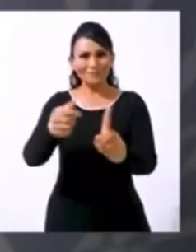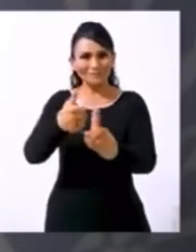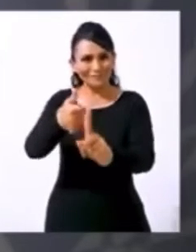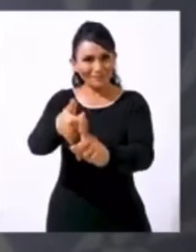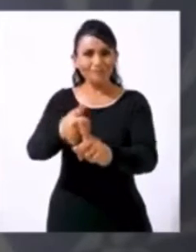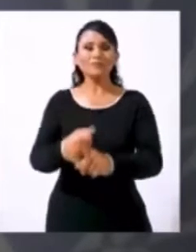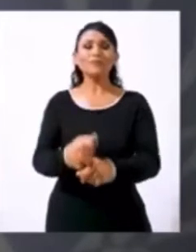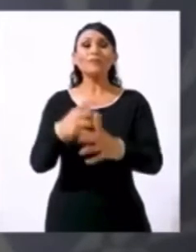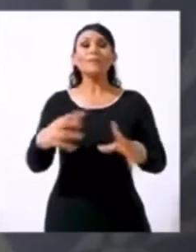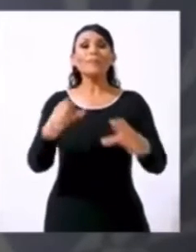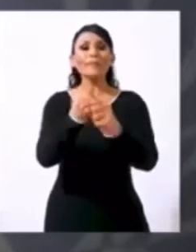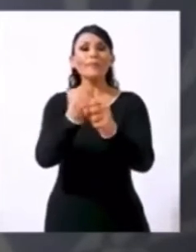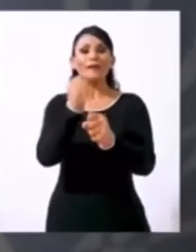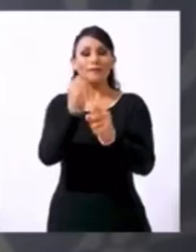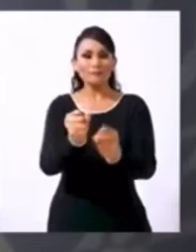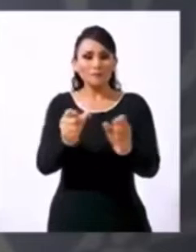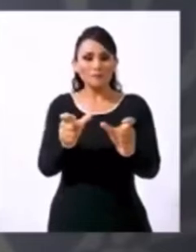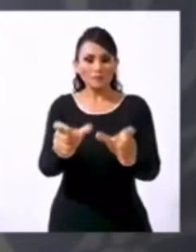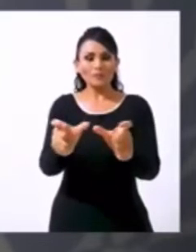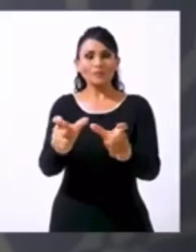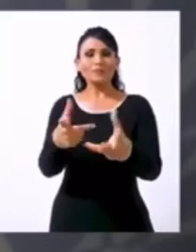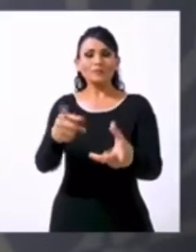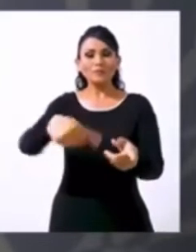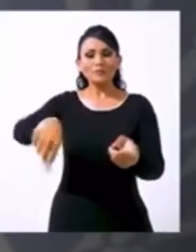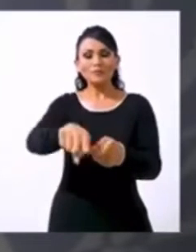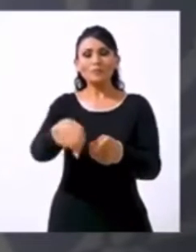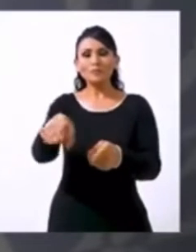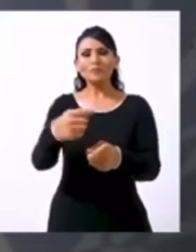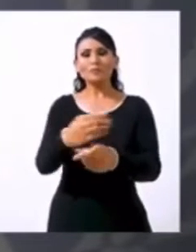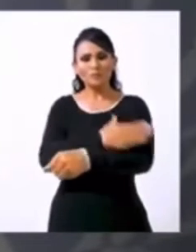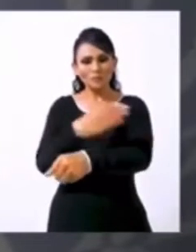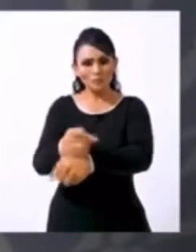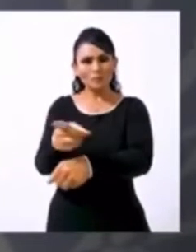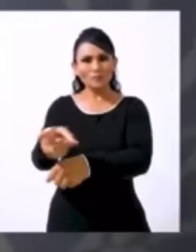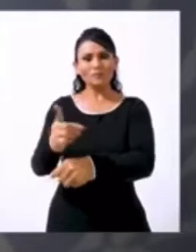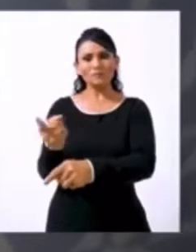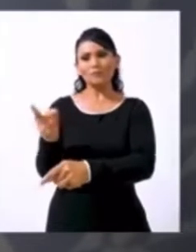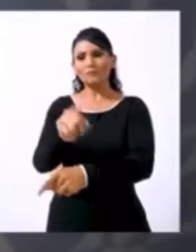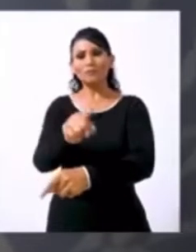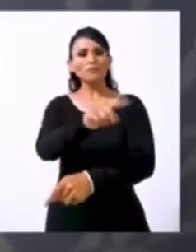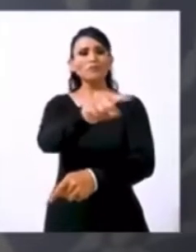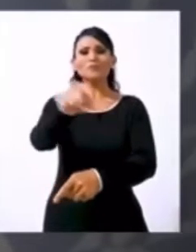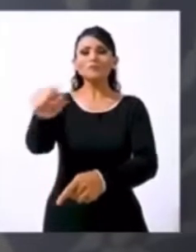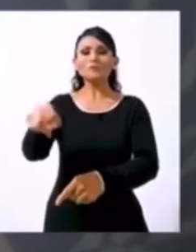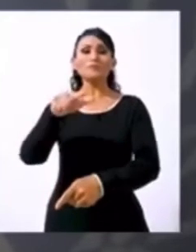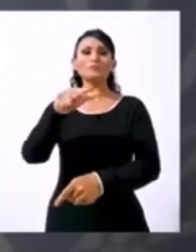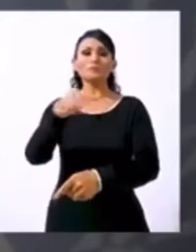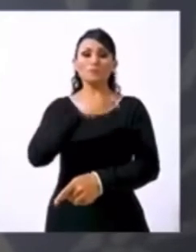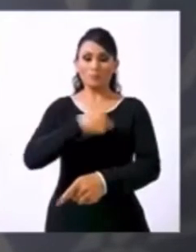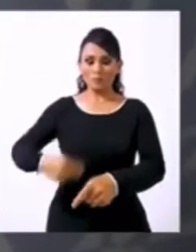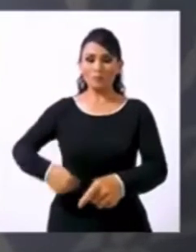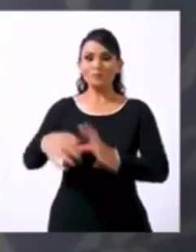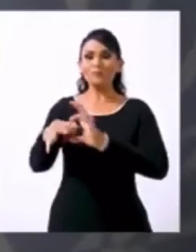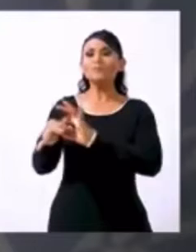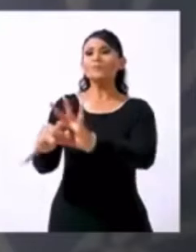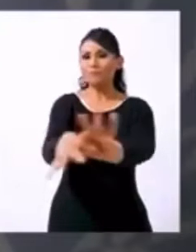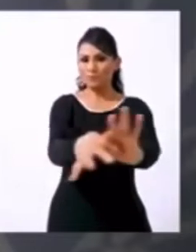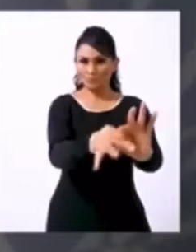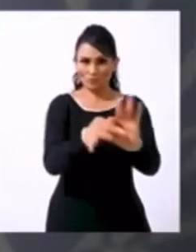Seguridad Ciudadana coordinar esta estrategia de la mano con los 18 municipios, quienes